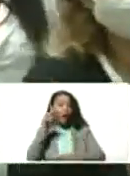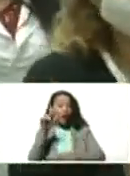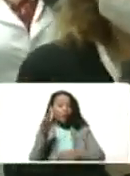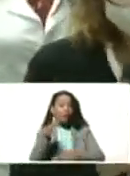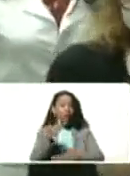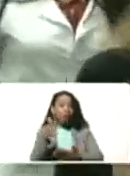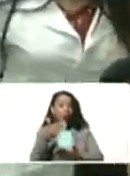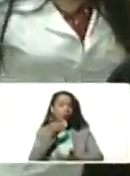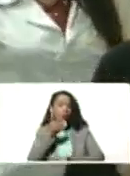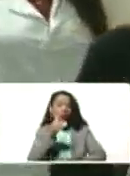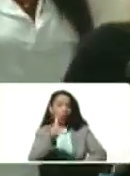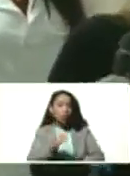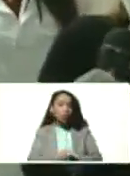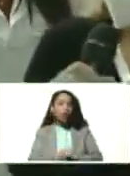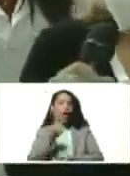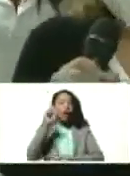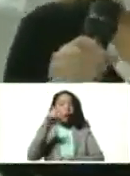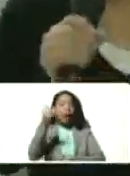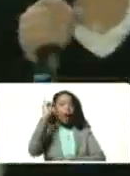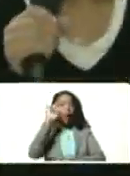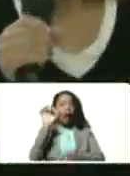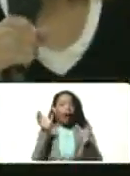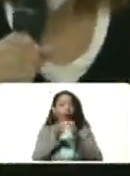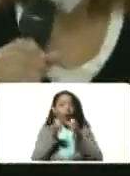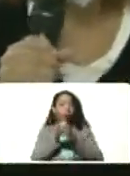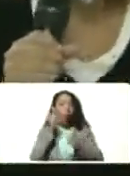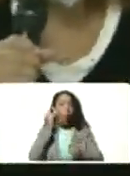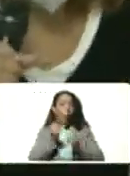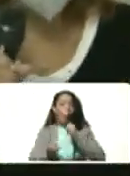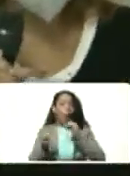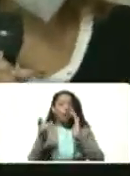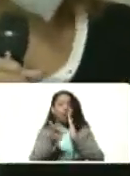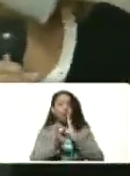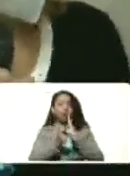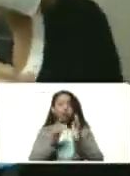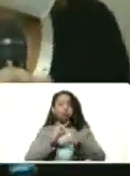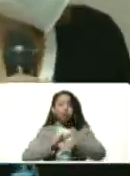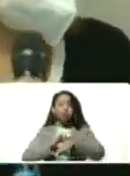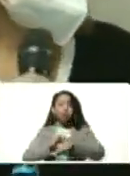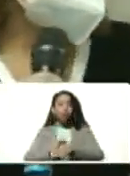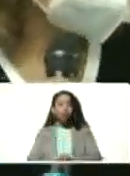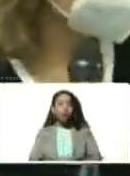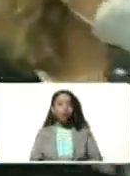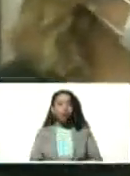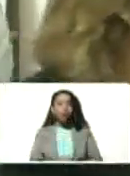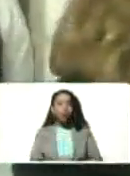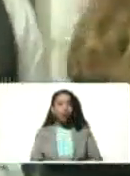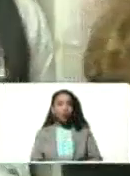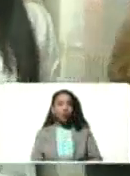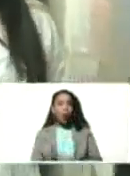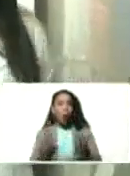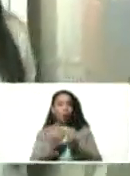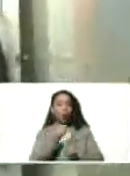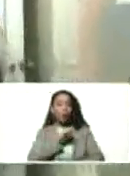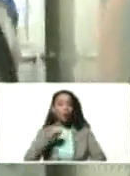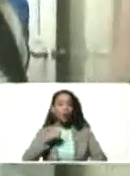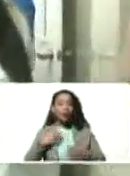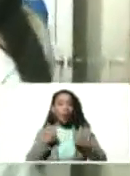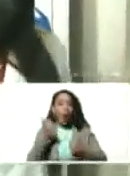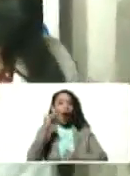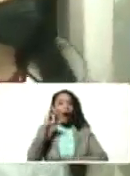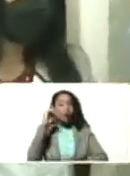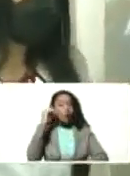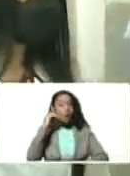próximamente, que también tiene un equipo de última tecnología médica con nuestro personal de salud. Tenemos